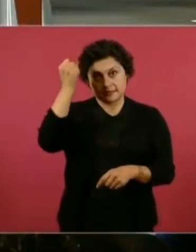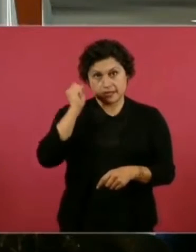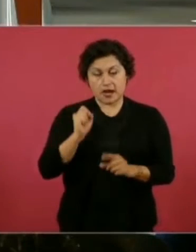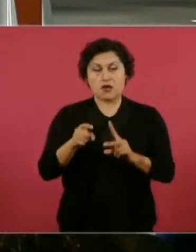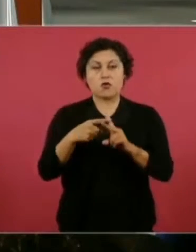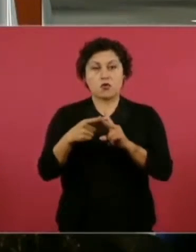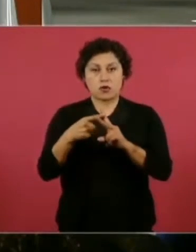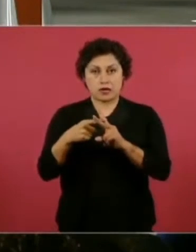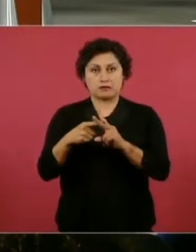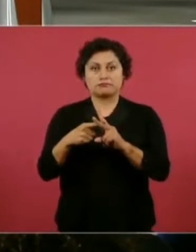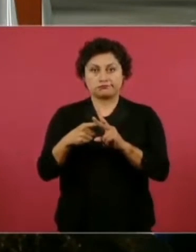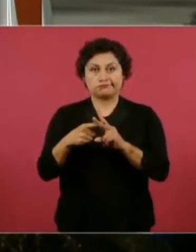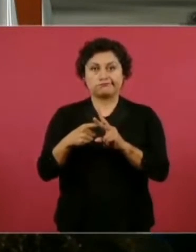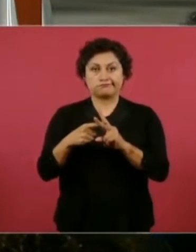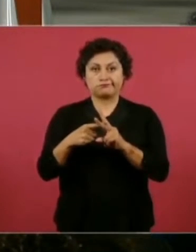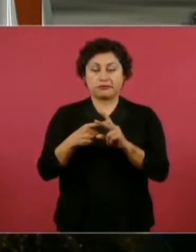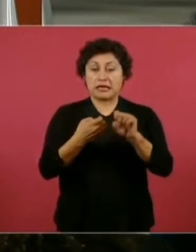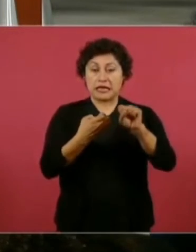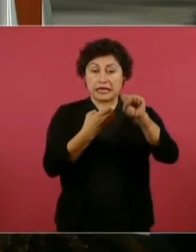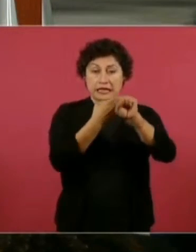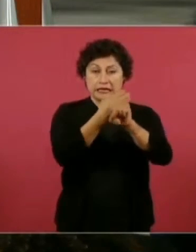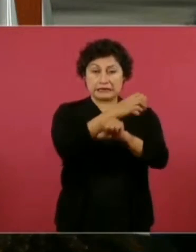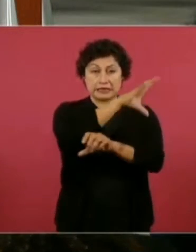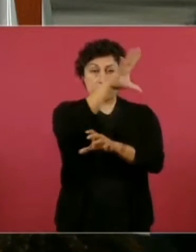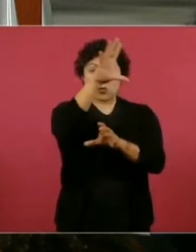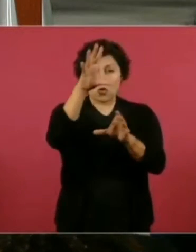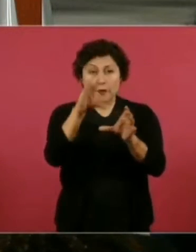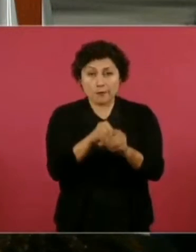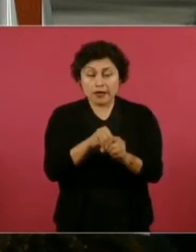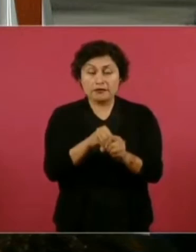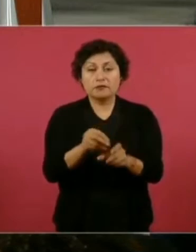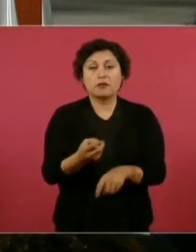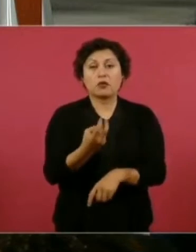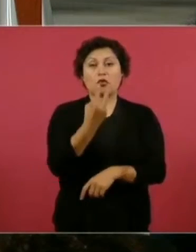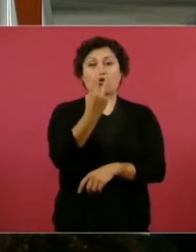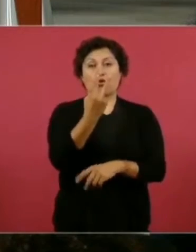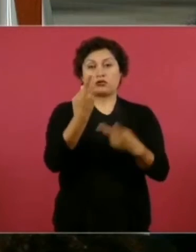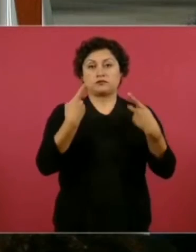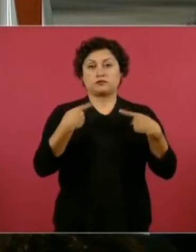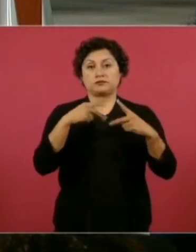en todo el estado tuvimos 2 homicidios.